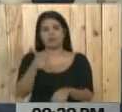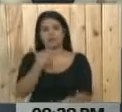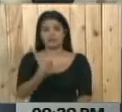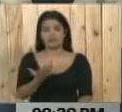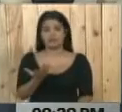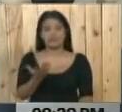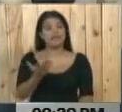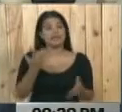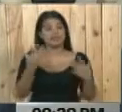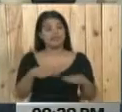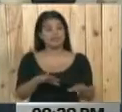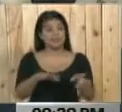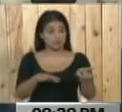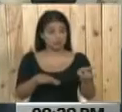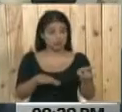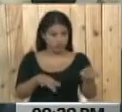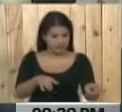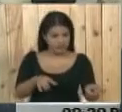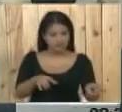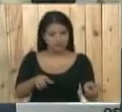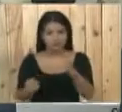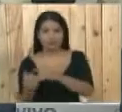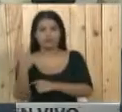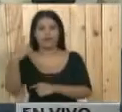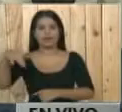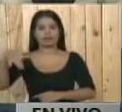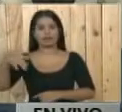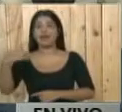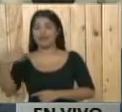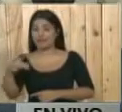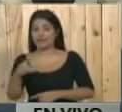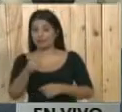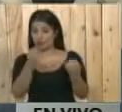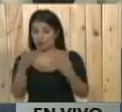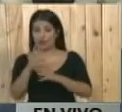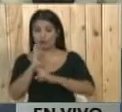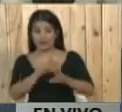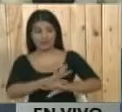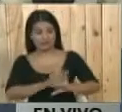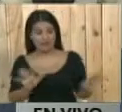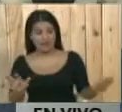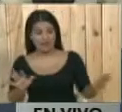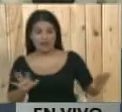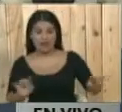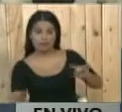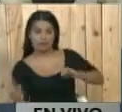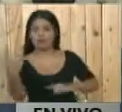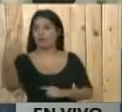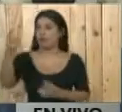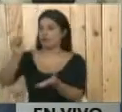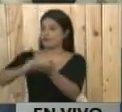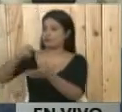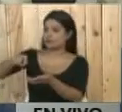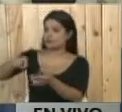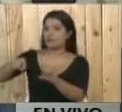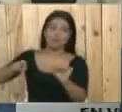cada necesidad nace un derecho. Y de cada derecho satisfecho nace una nueva necesidad. ¿O no?